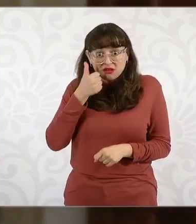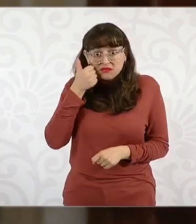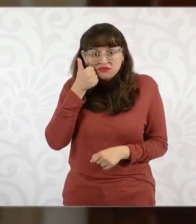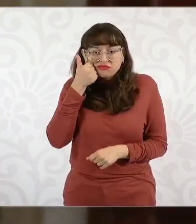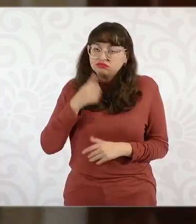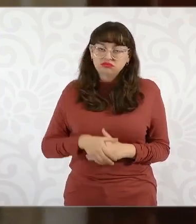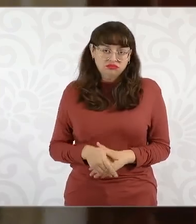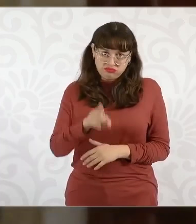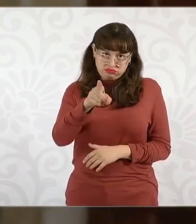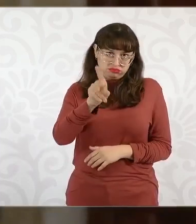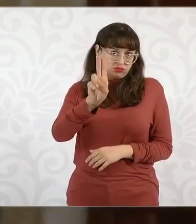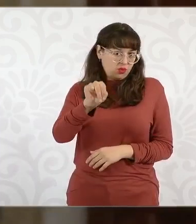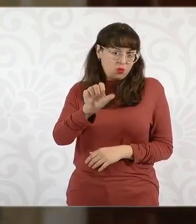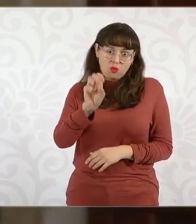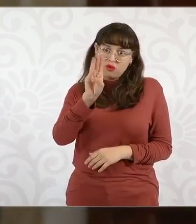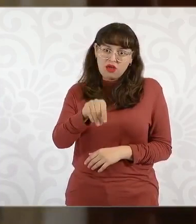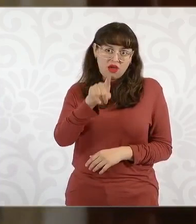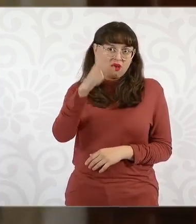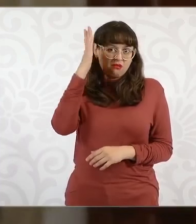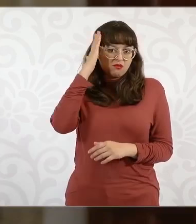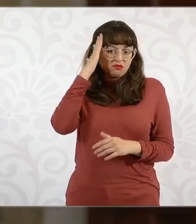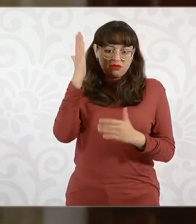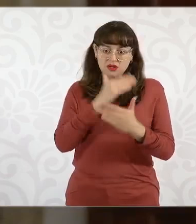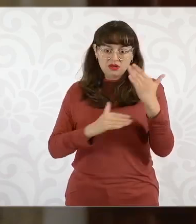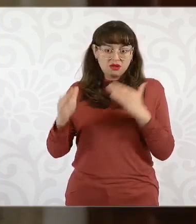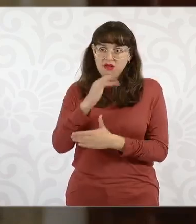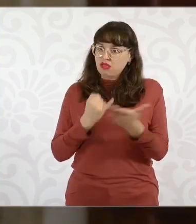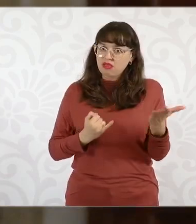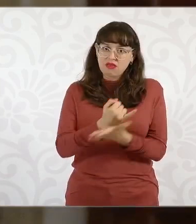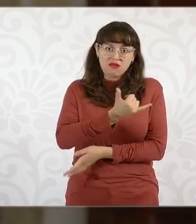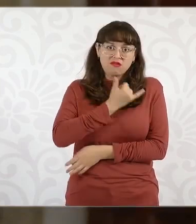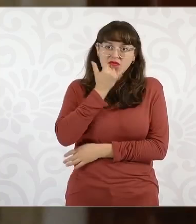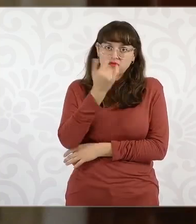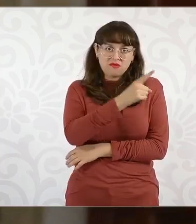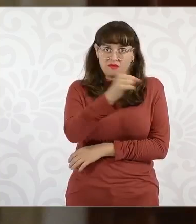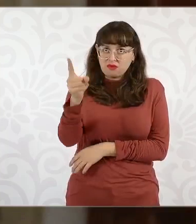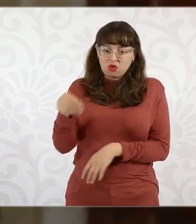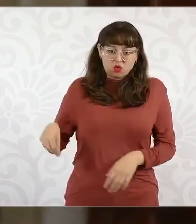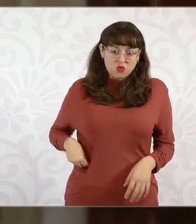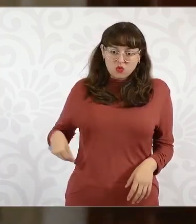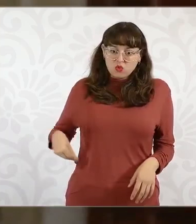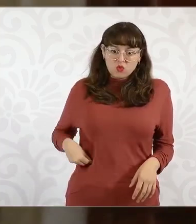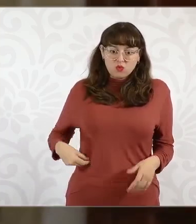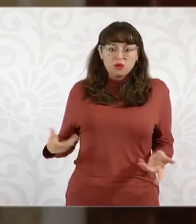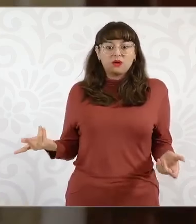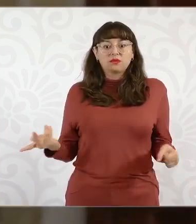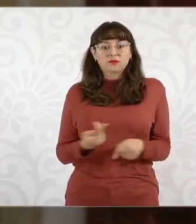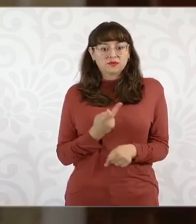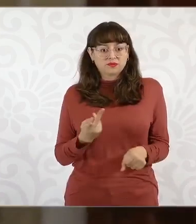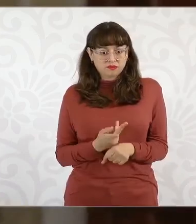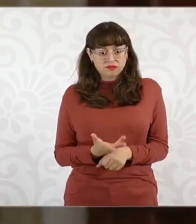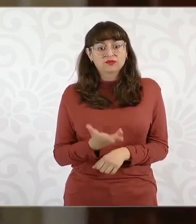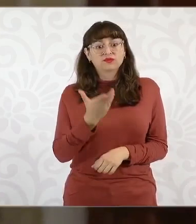estudiantes, es la rectoría y son los altos funcionarios de esta máxima casa de estudios. Usted ya dijo que